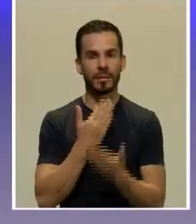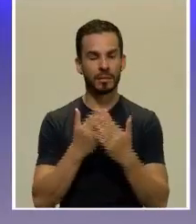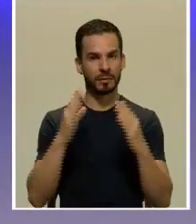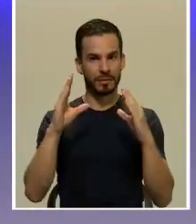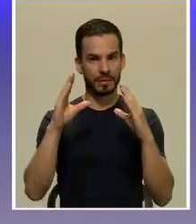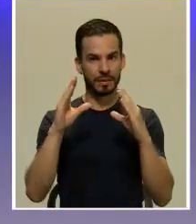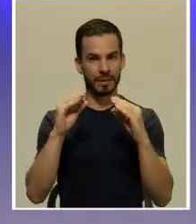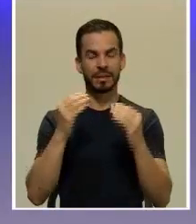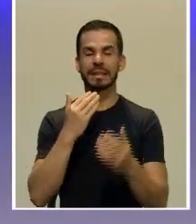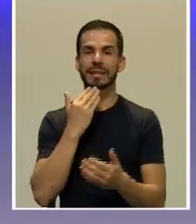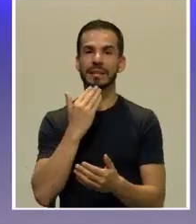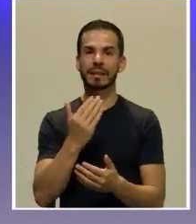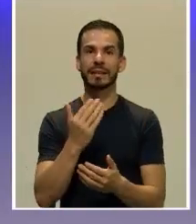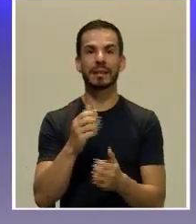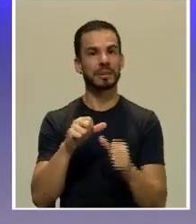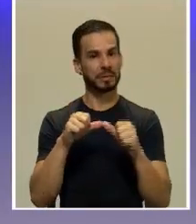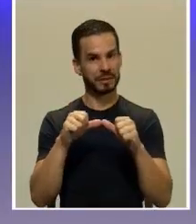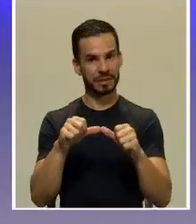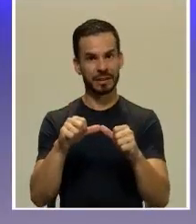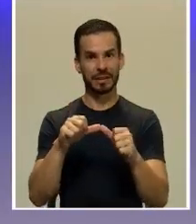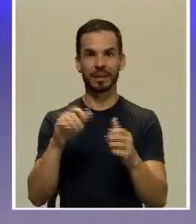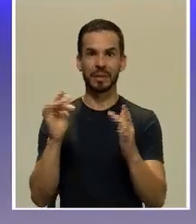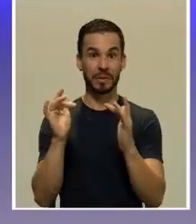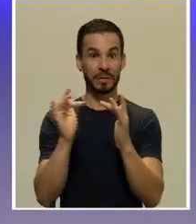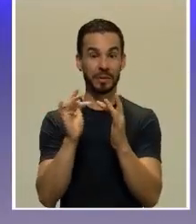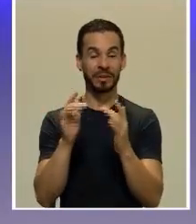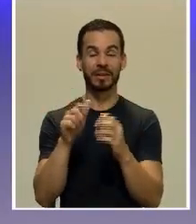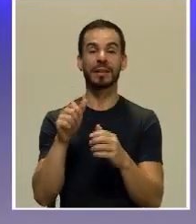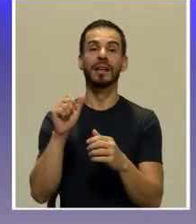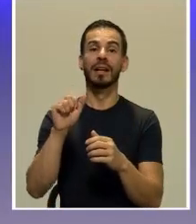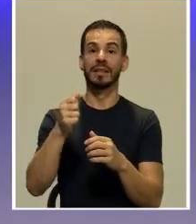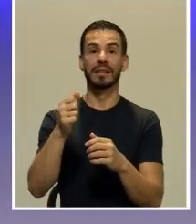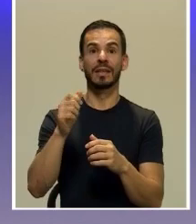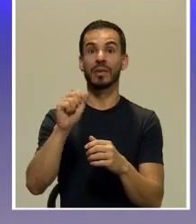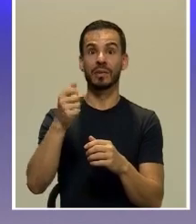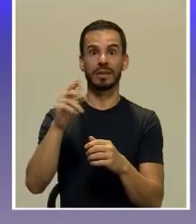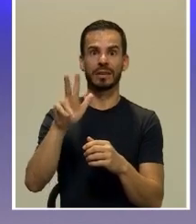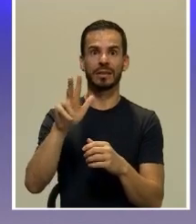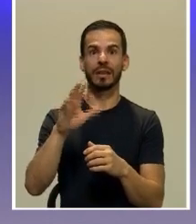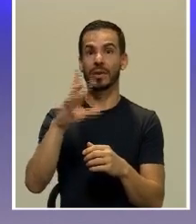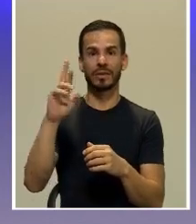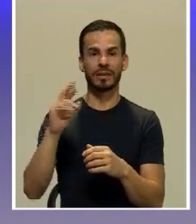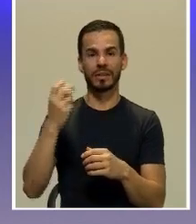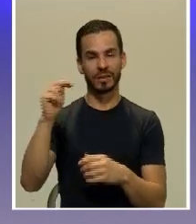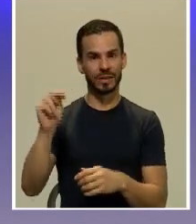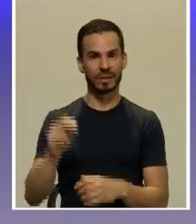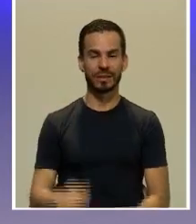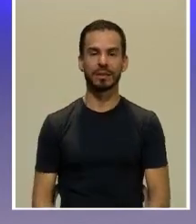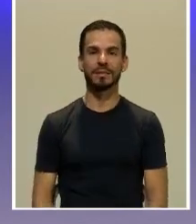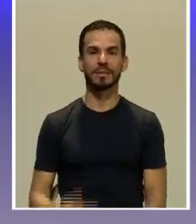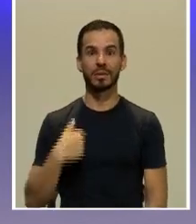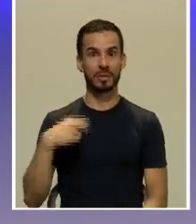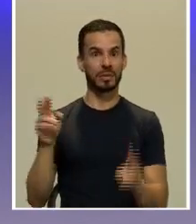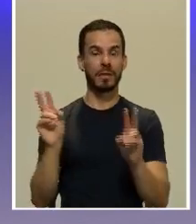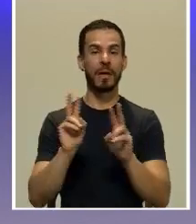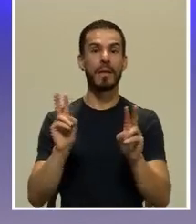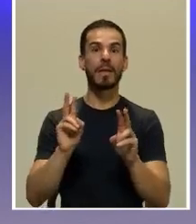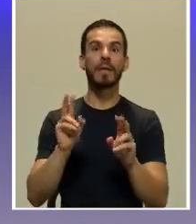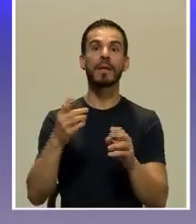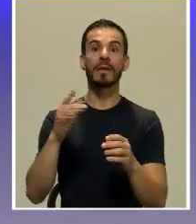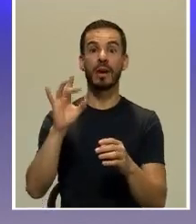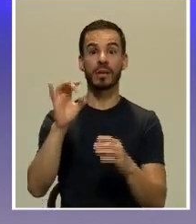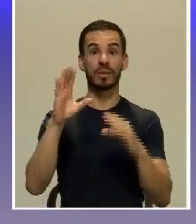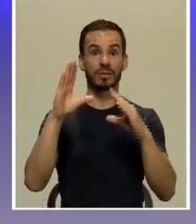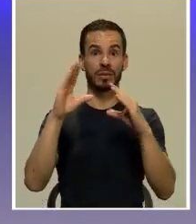Buenas noches, gracias por continuar conectados a la señal de Costa Rica Noticias. Estamos en vivo a